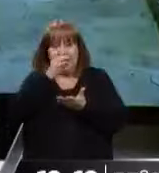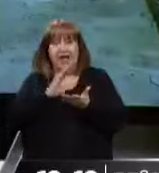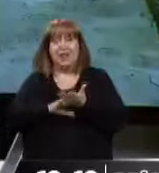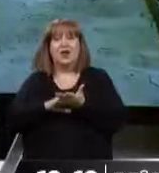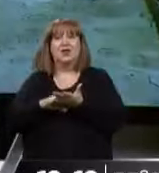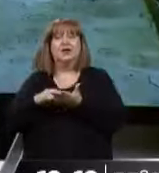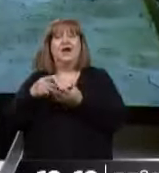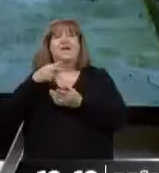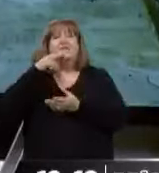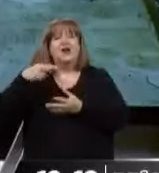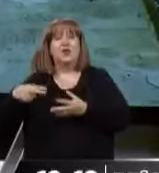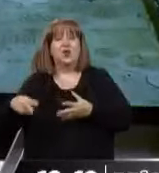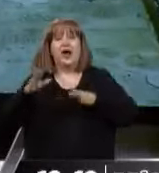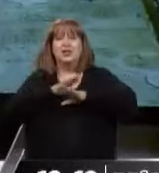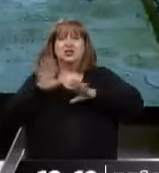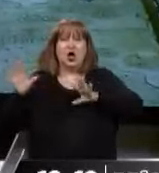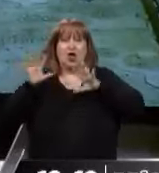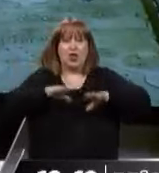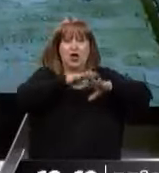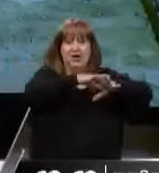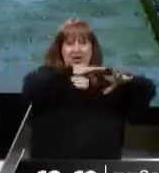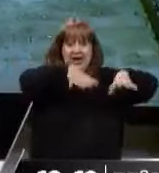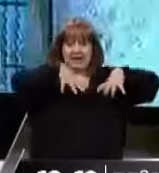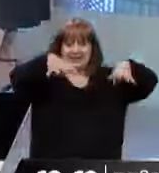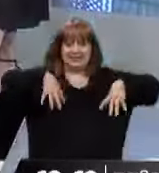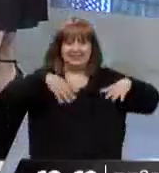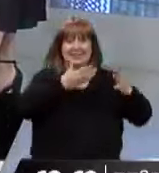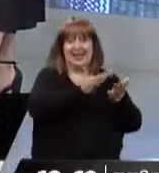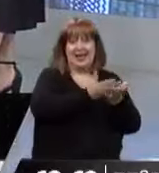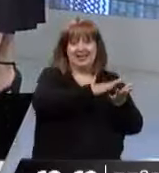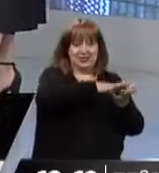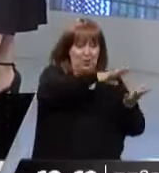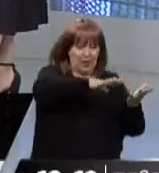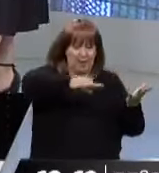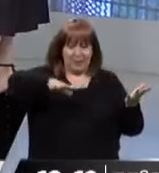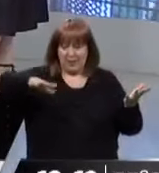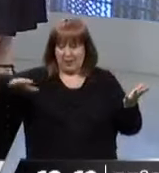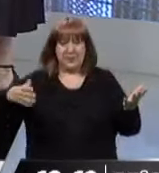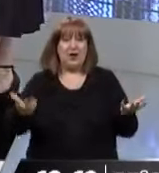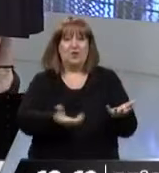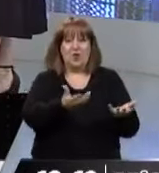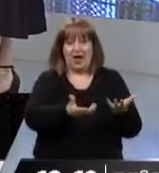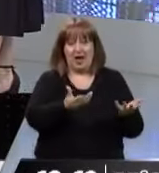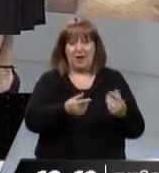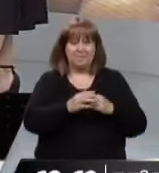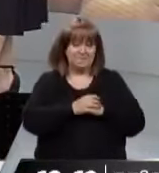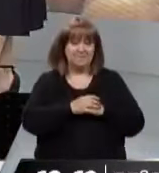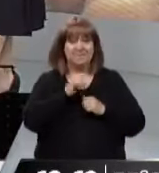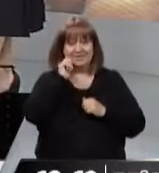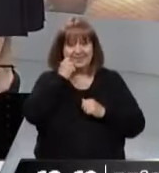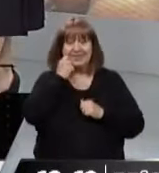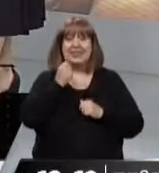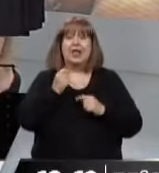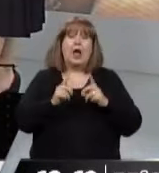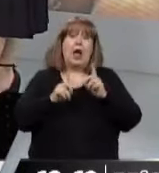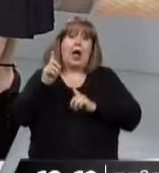poquito más. Pero el resto subió. Las verduras son necesarias. Las verduras son imprescindibles. Encima eso, porque a veces hay mucha gente que tiene por